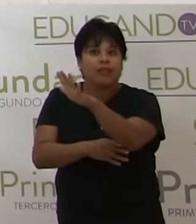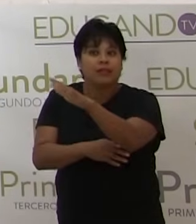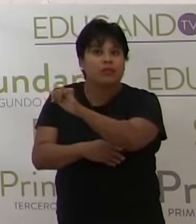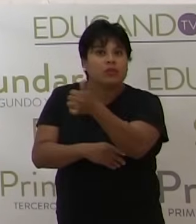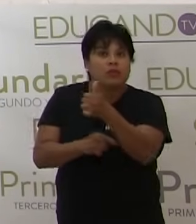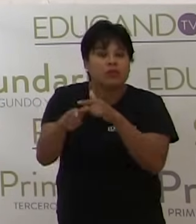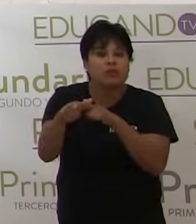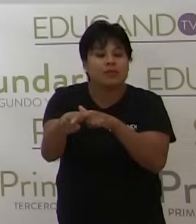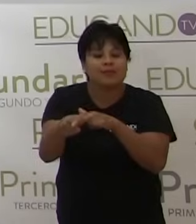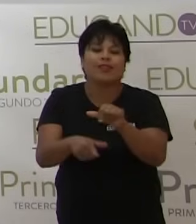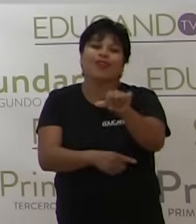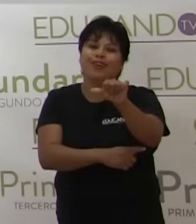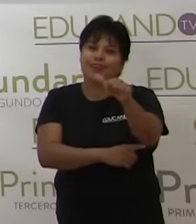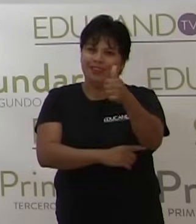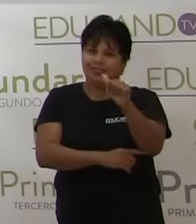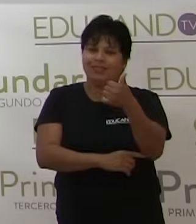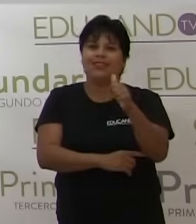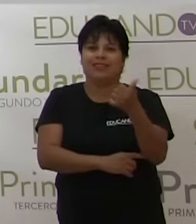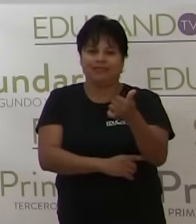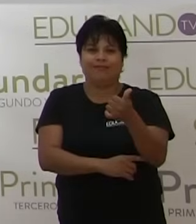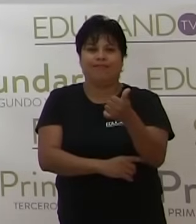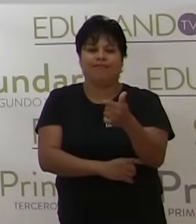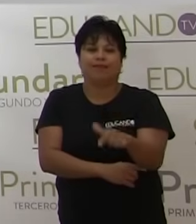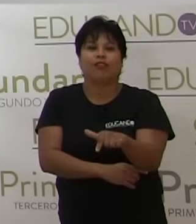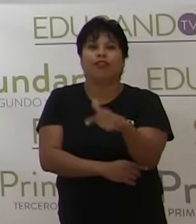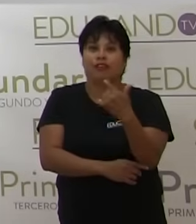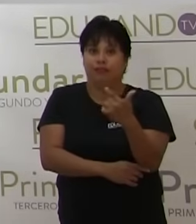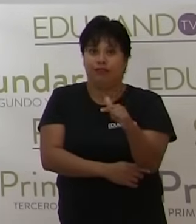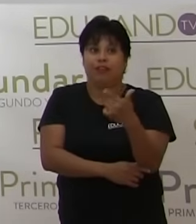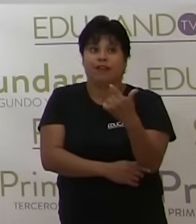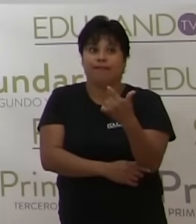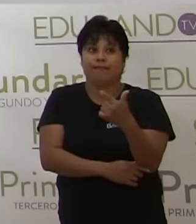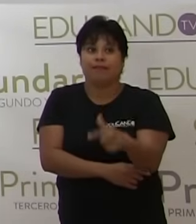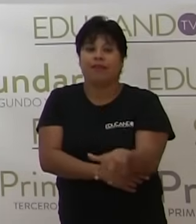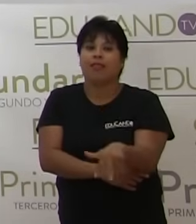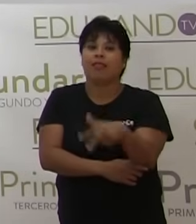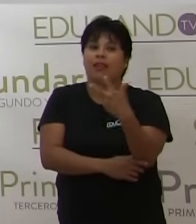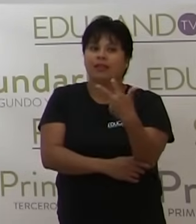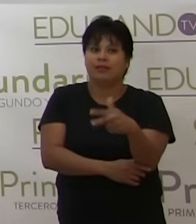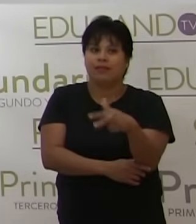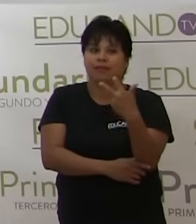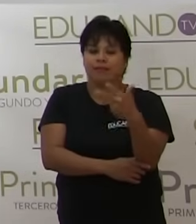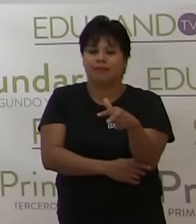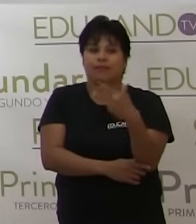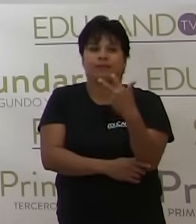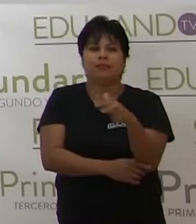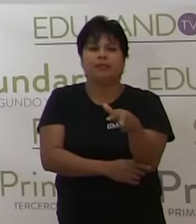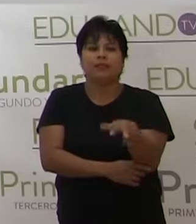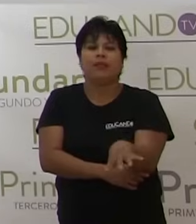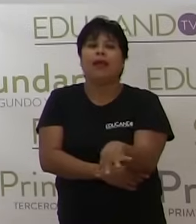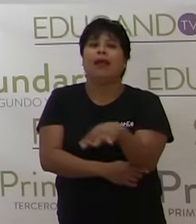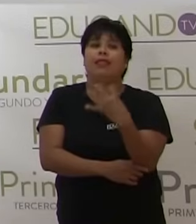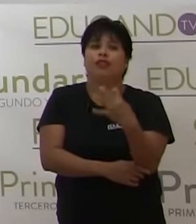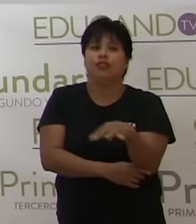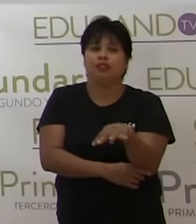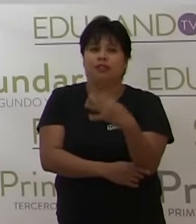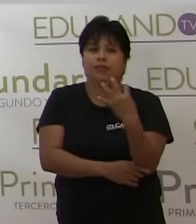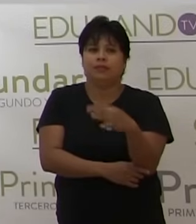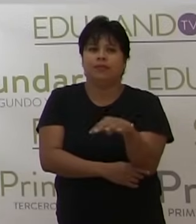10 11 12 13